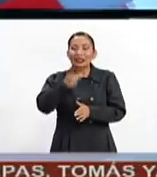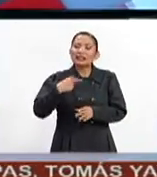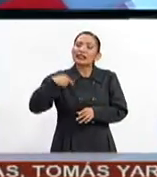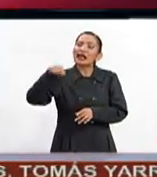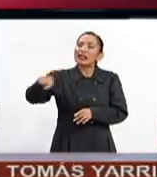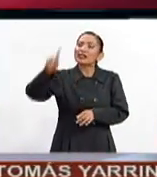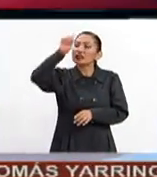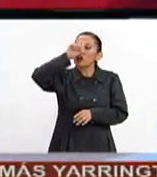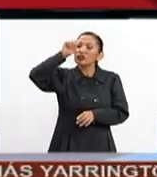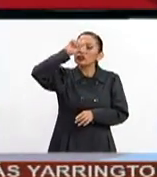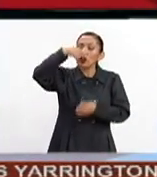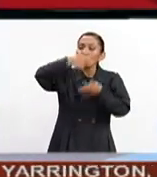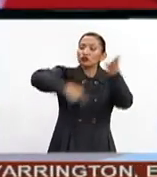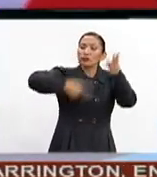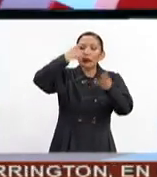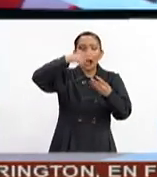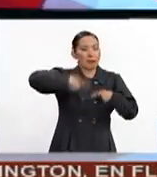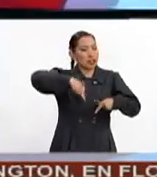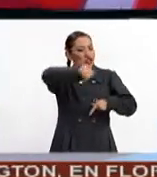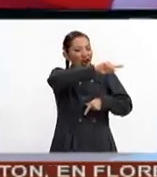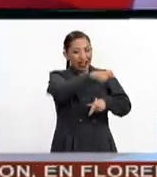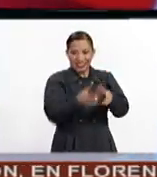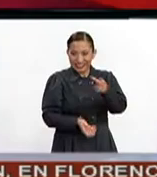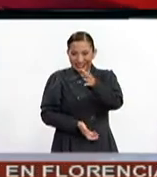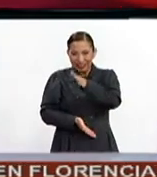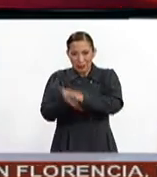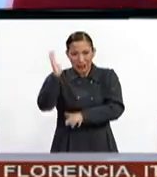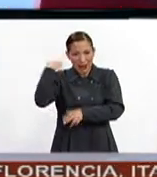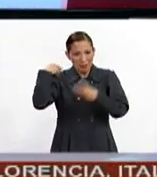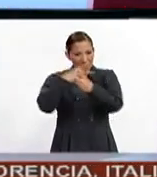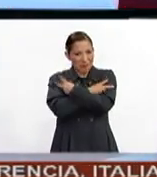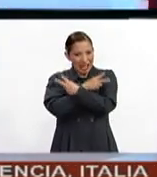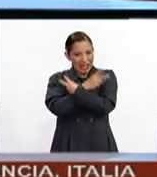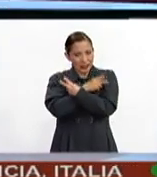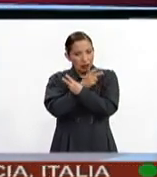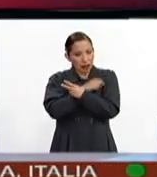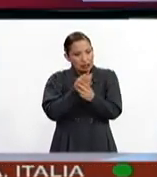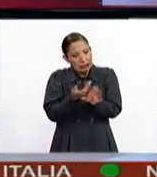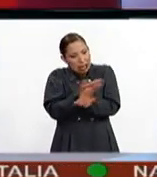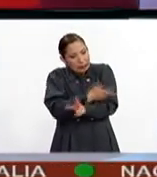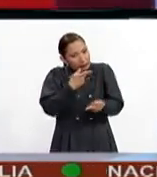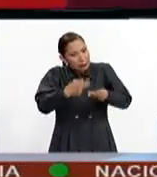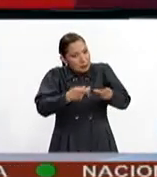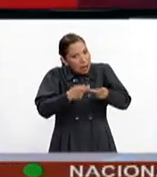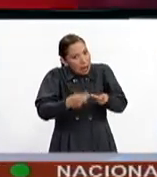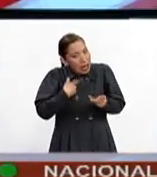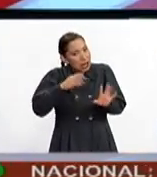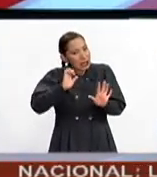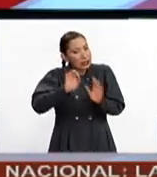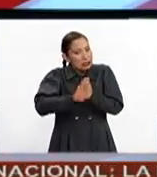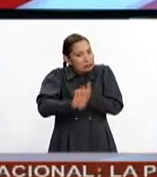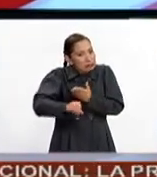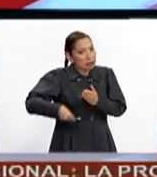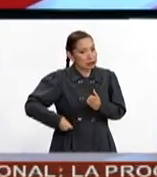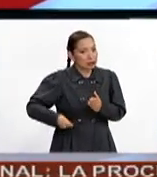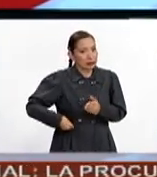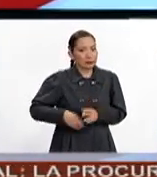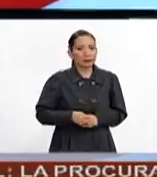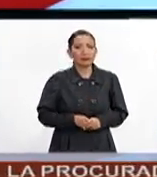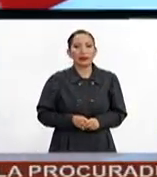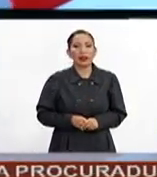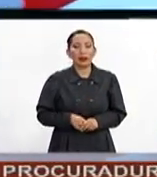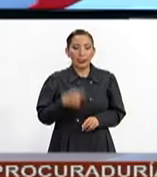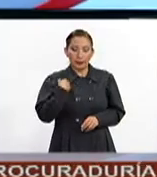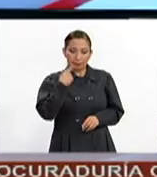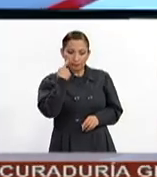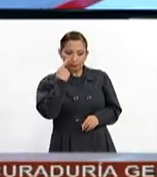son estas recomendaciones para que los viajeros pues prevengan precisamente accidentes? Mira,